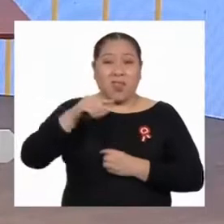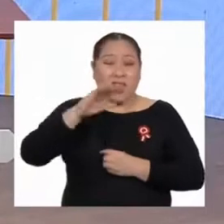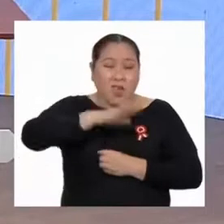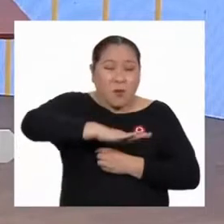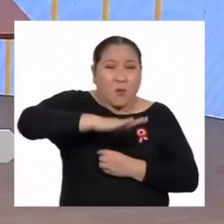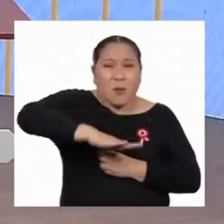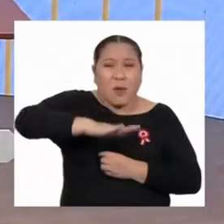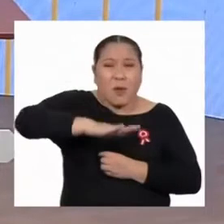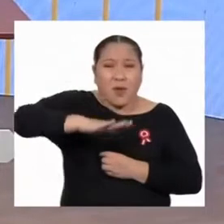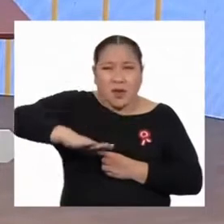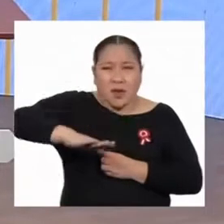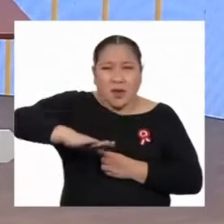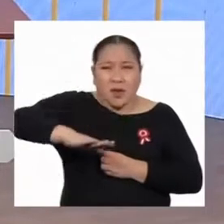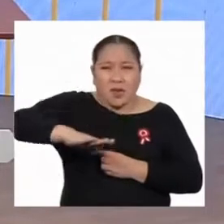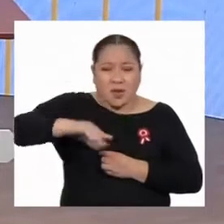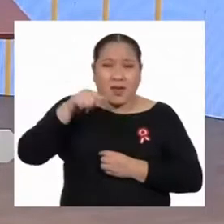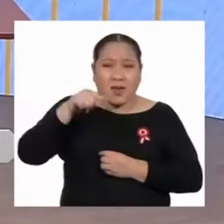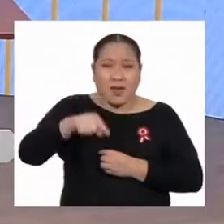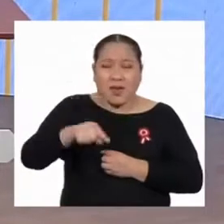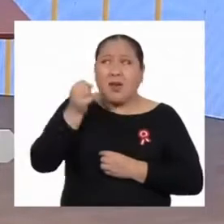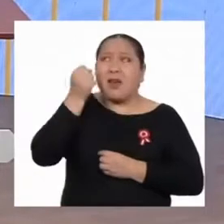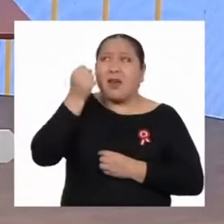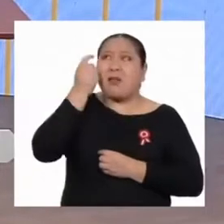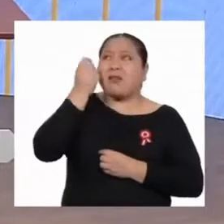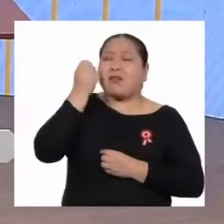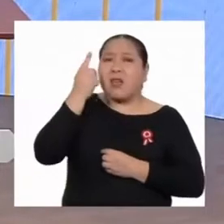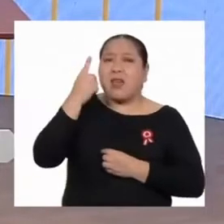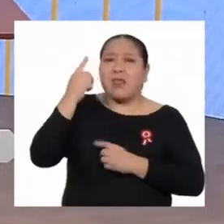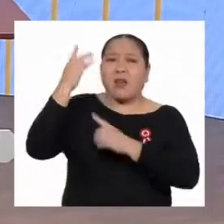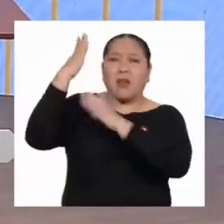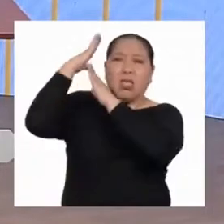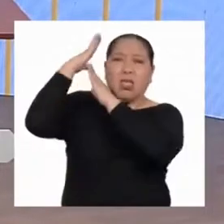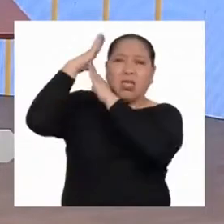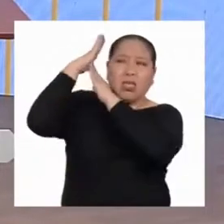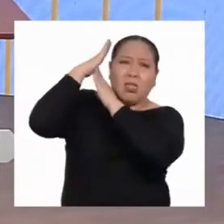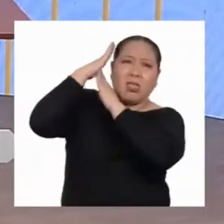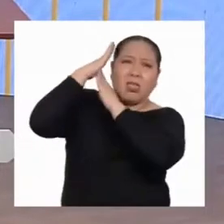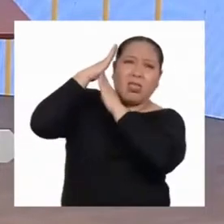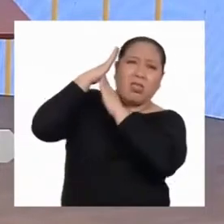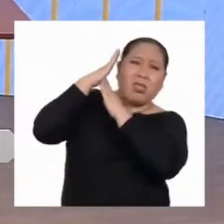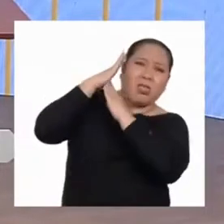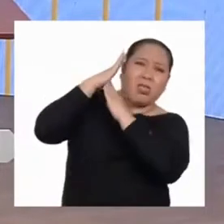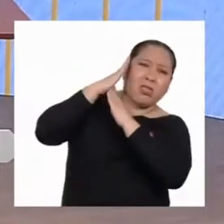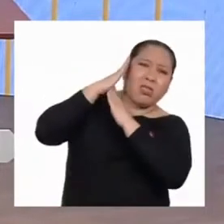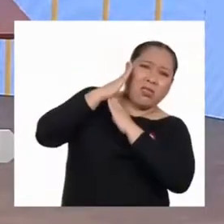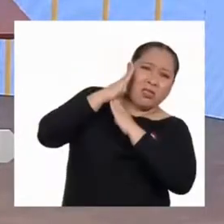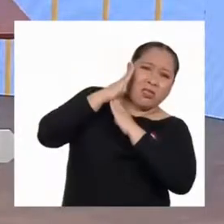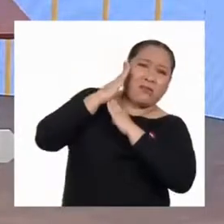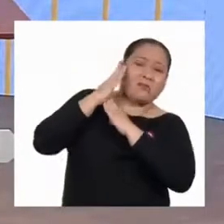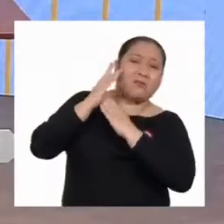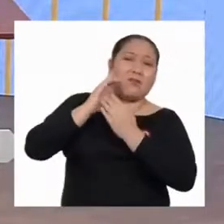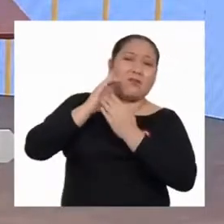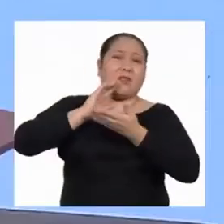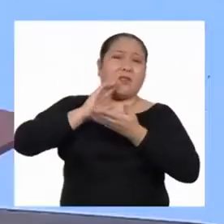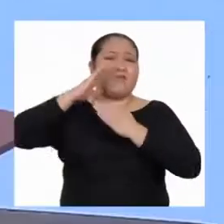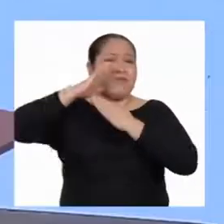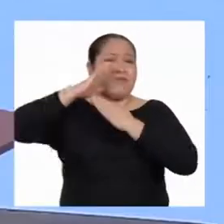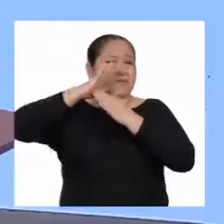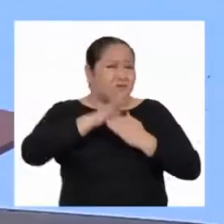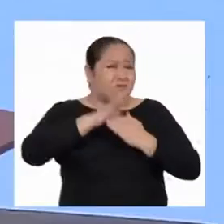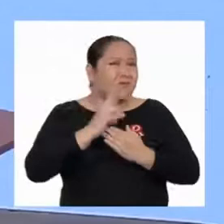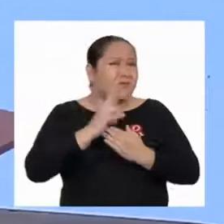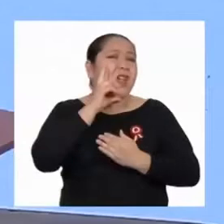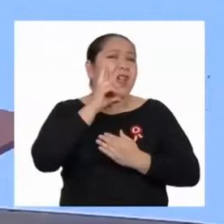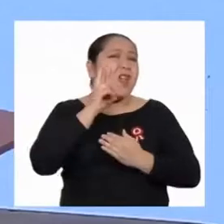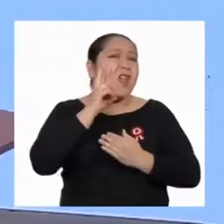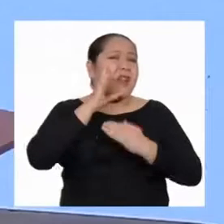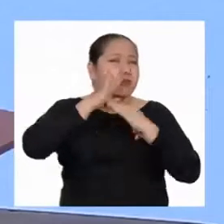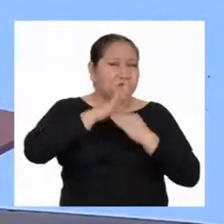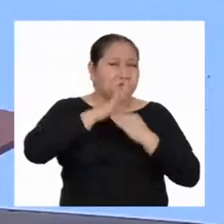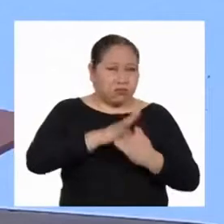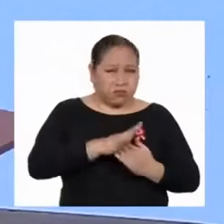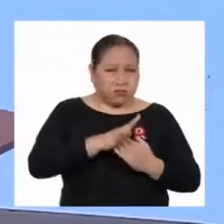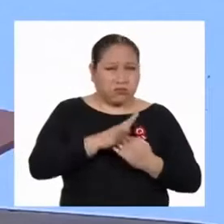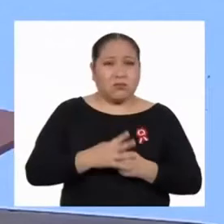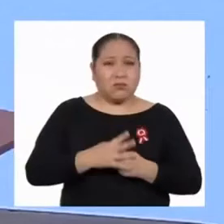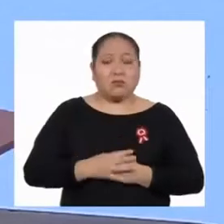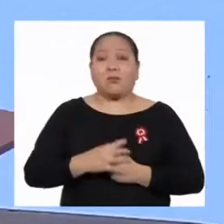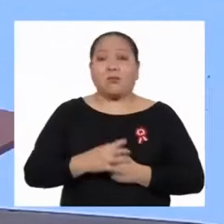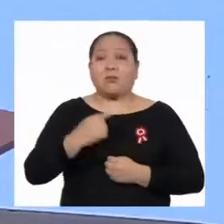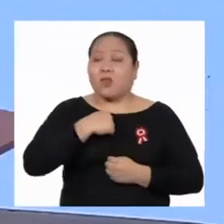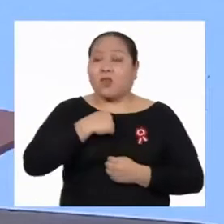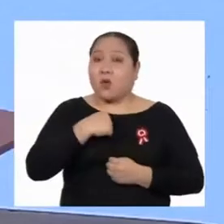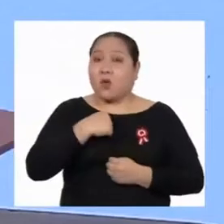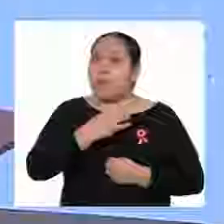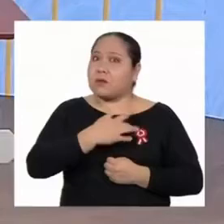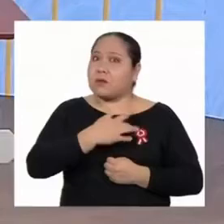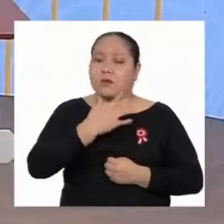de que es víctima de una situación de discriminación y racismo. Pero luego me sentí